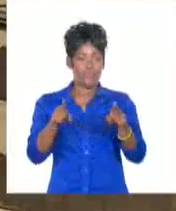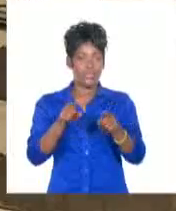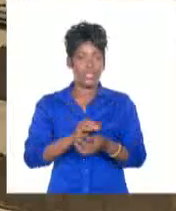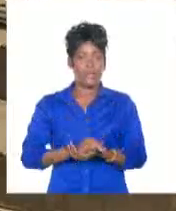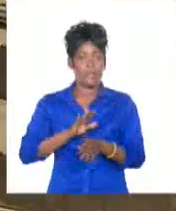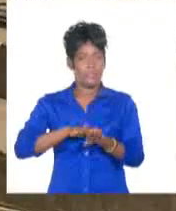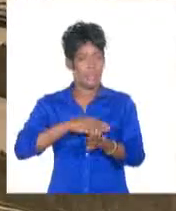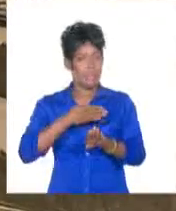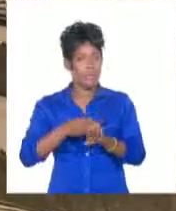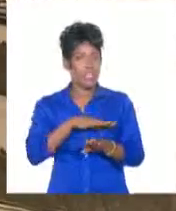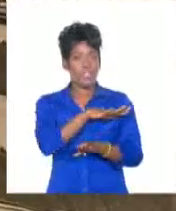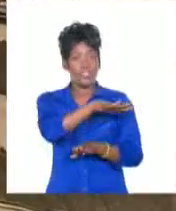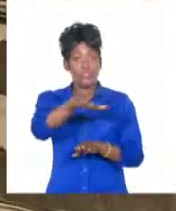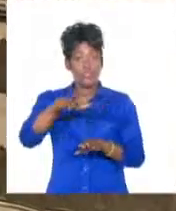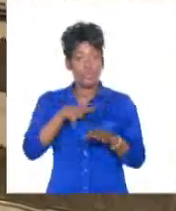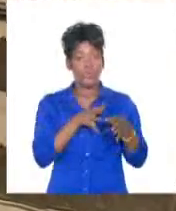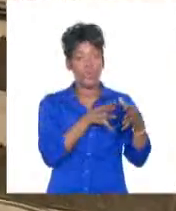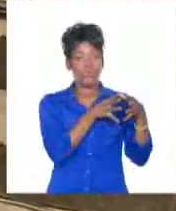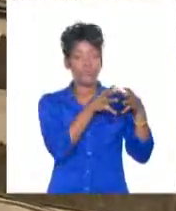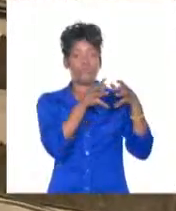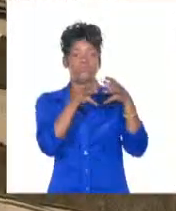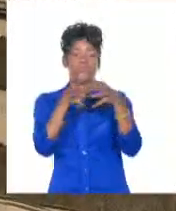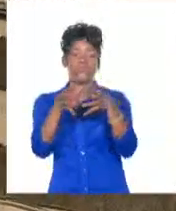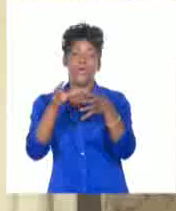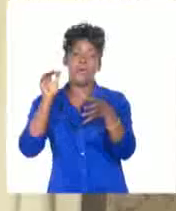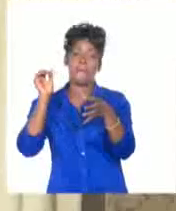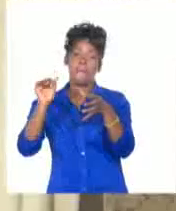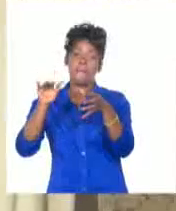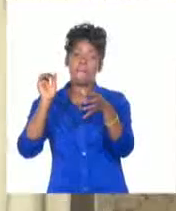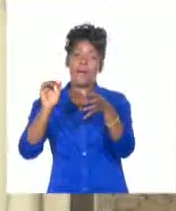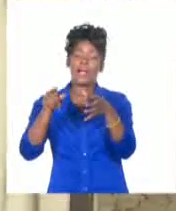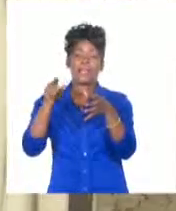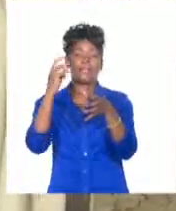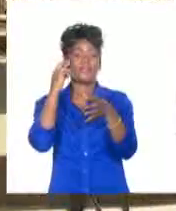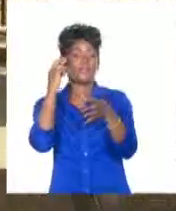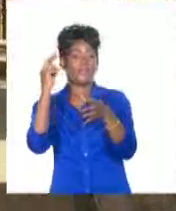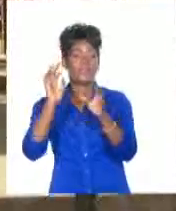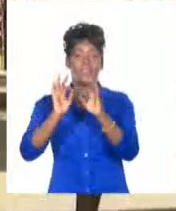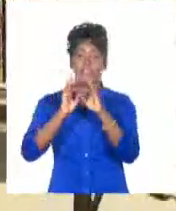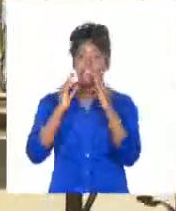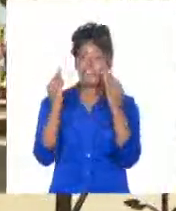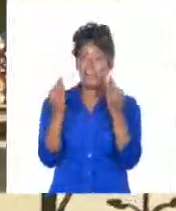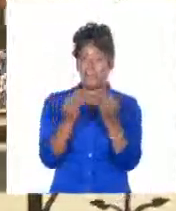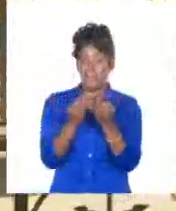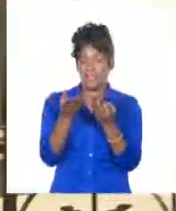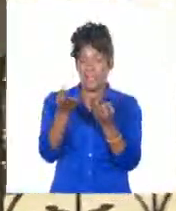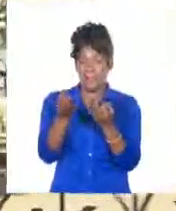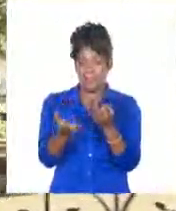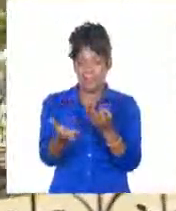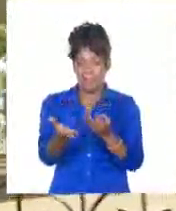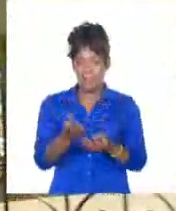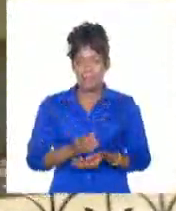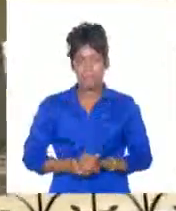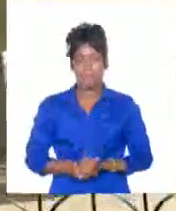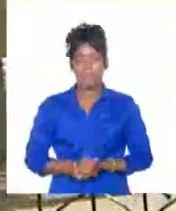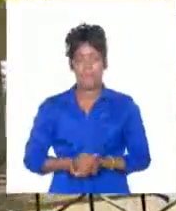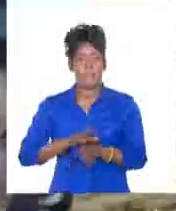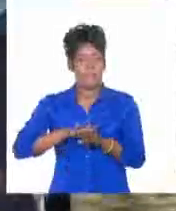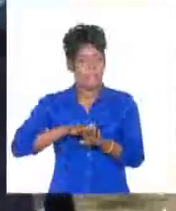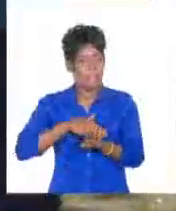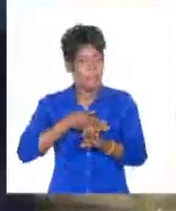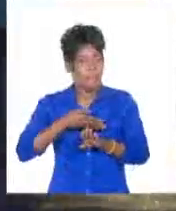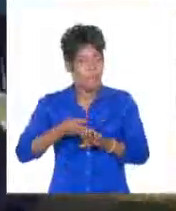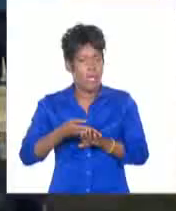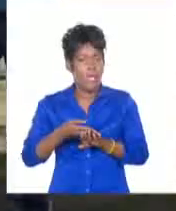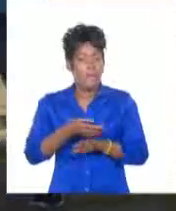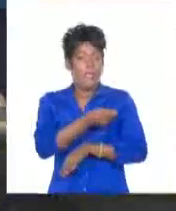Parque El Carmen, monumento fundacional que honra a las familias que sentaron esta villa. Posteriormente, el pueblo camina